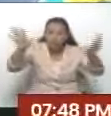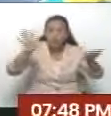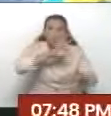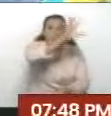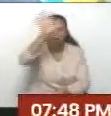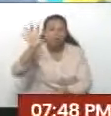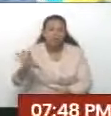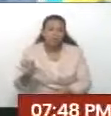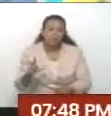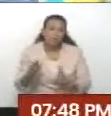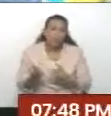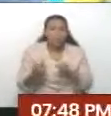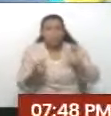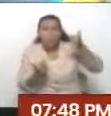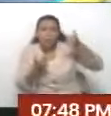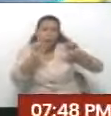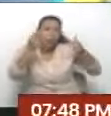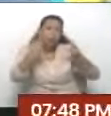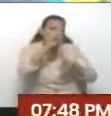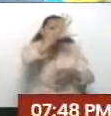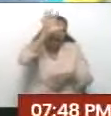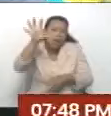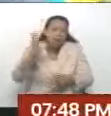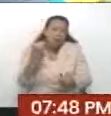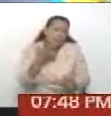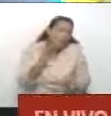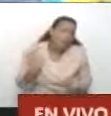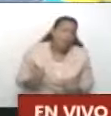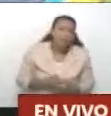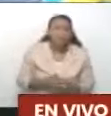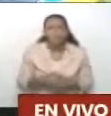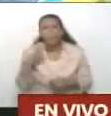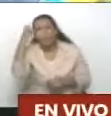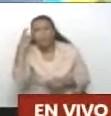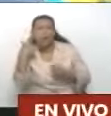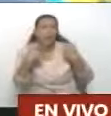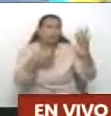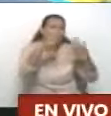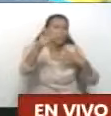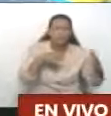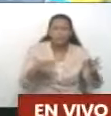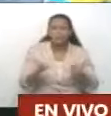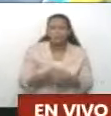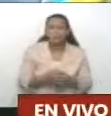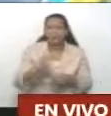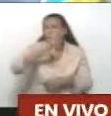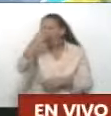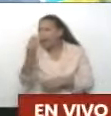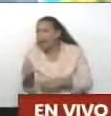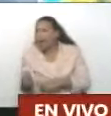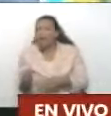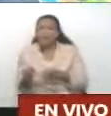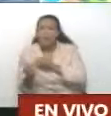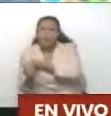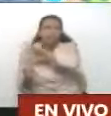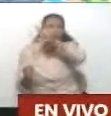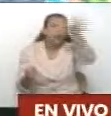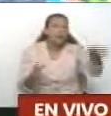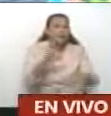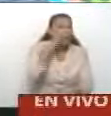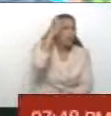países, unos menos cruentos, en el caso del Mediterráneo y toda la tragedia del África hacia